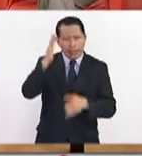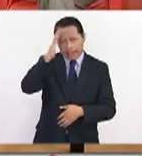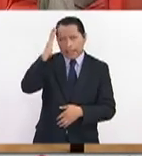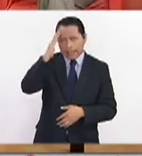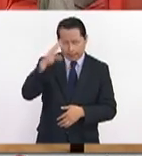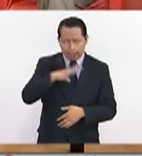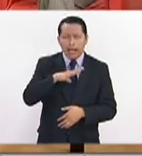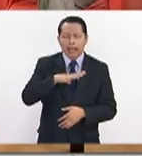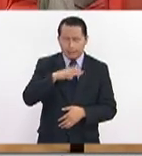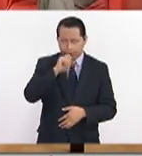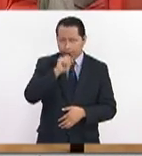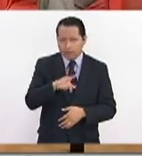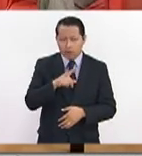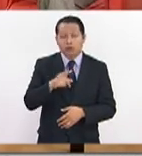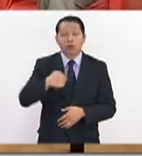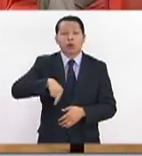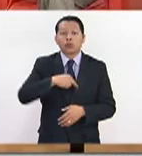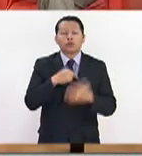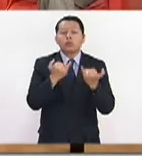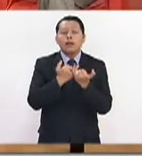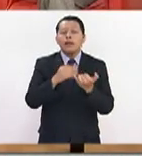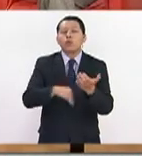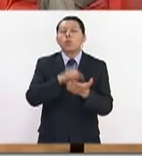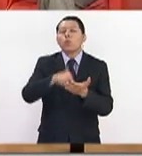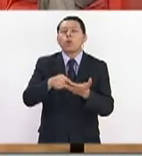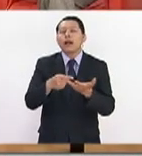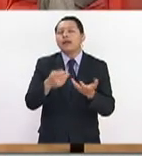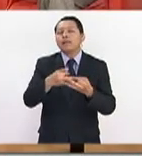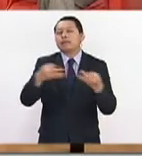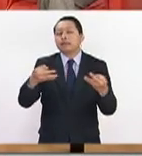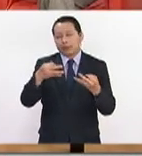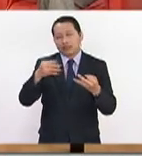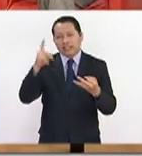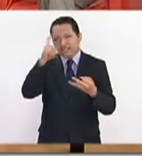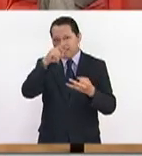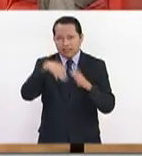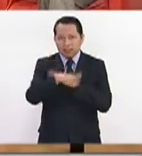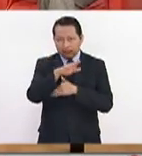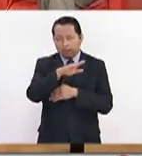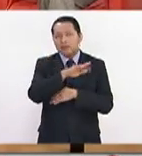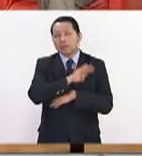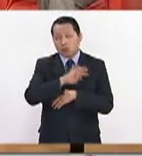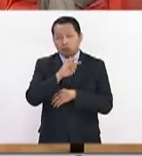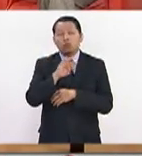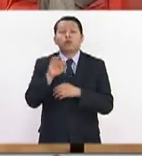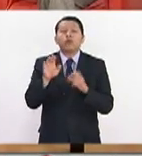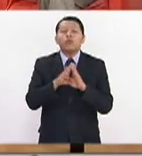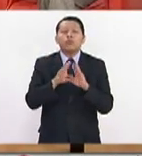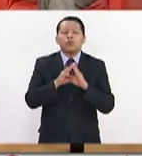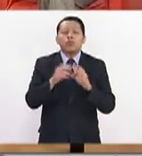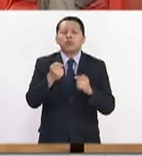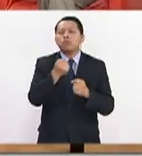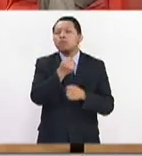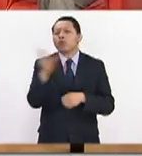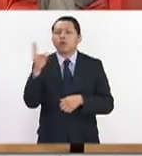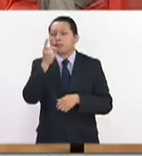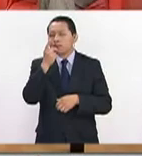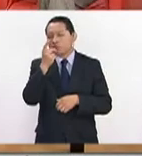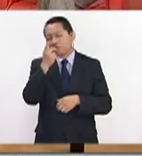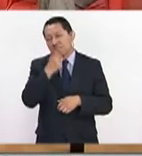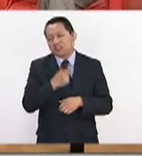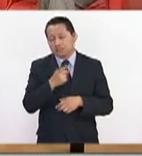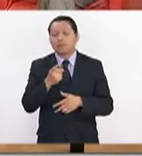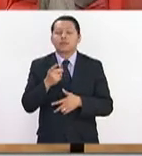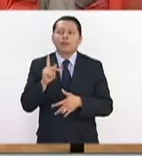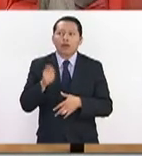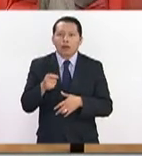liderazgo. Nosotros estamos en una zona geográfica de difícil acceso y hay personas que fundamentalmente me han dicho, mira, yo